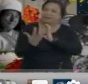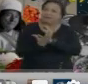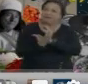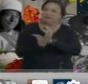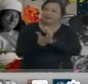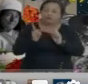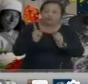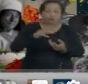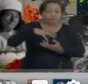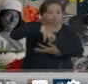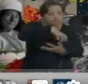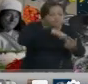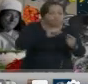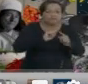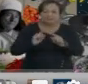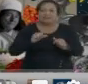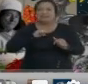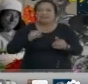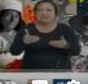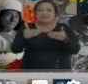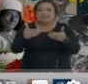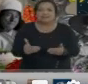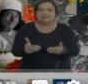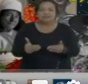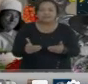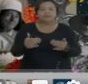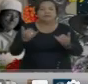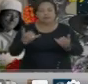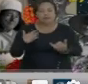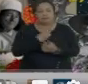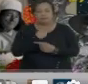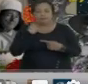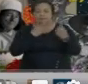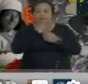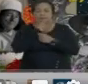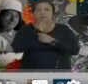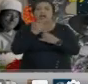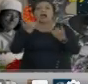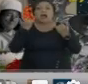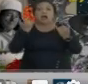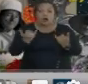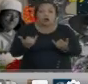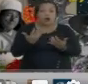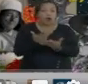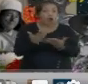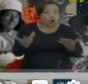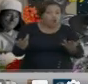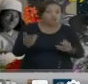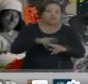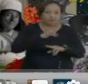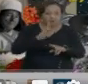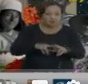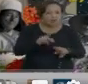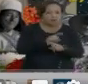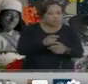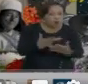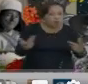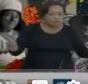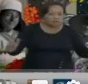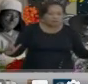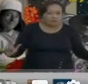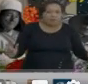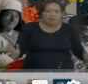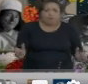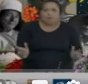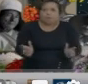que al final eh viene a reflejar la escasez del bien biodiversidad o del bien ecosistema si si